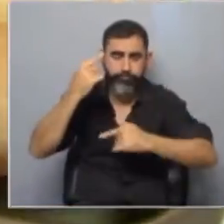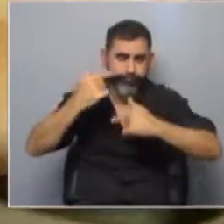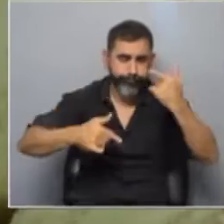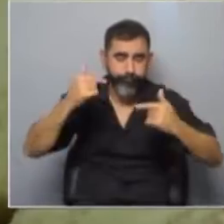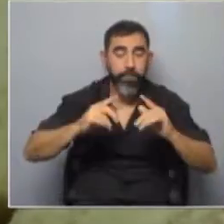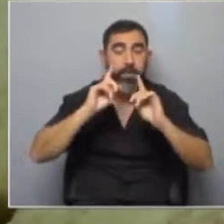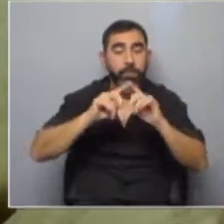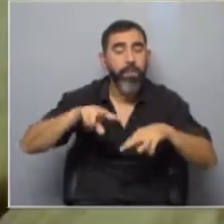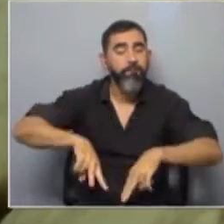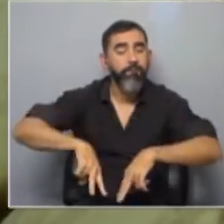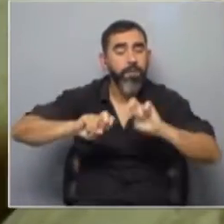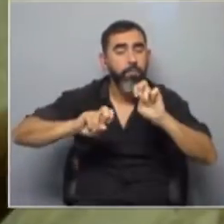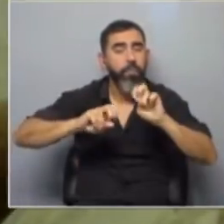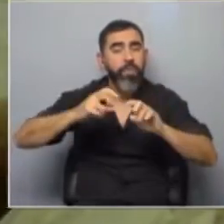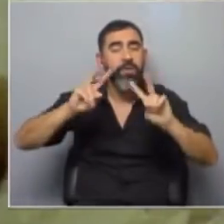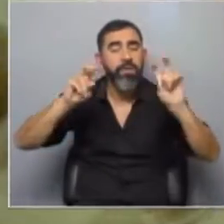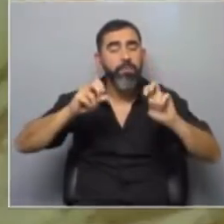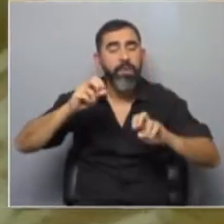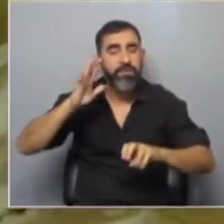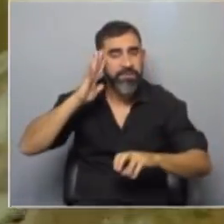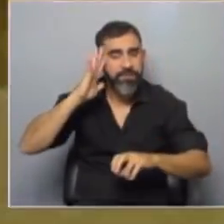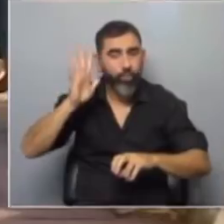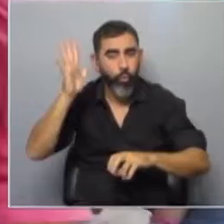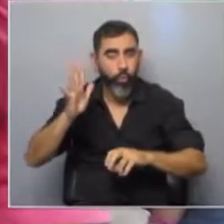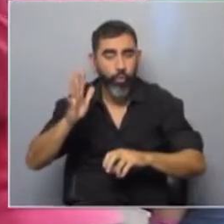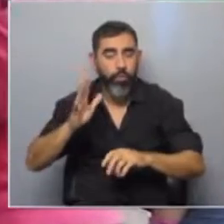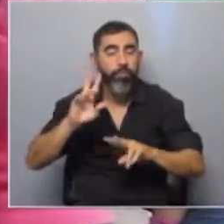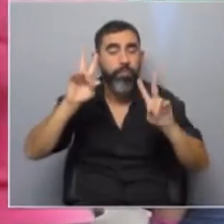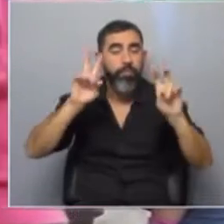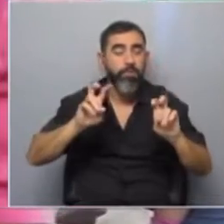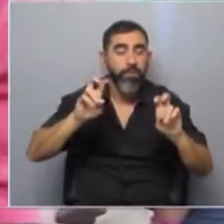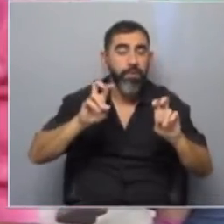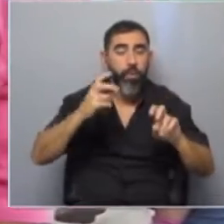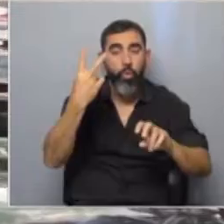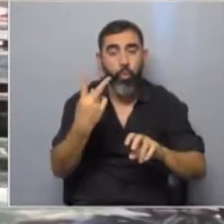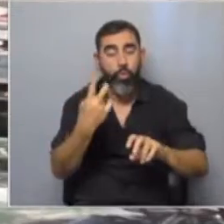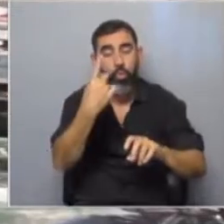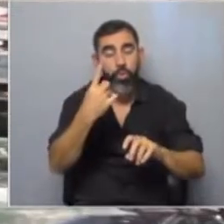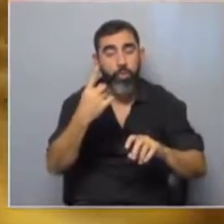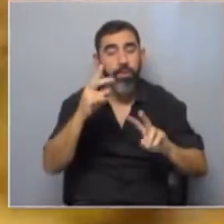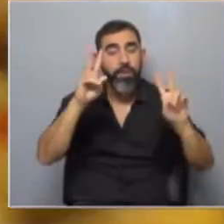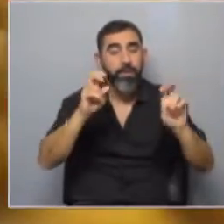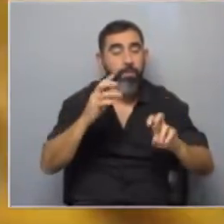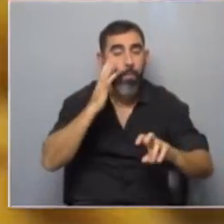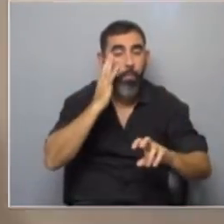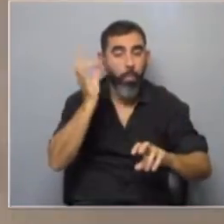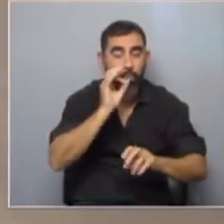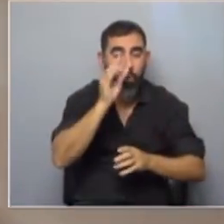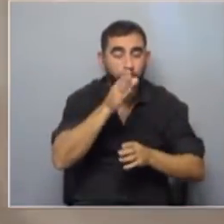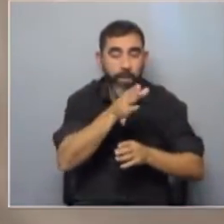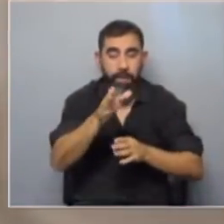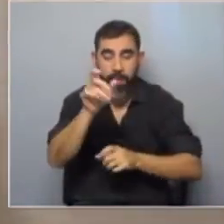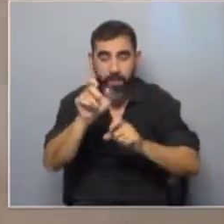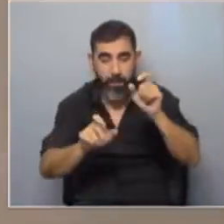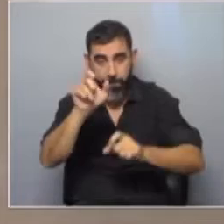además exploramos variables psicográficas, es decir, en particular nos focalizamos en dos. Una es la orientación temporal de las personas y la